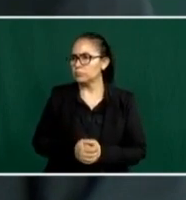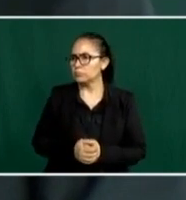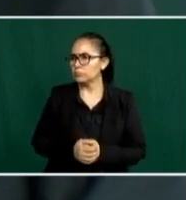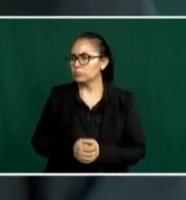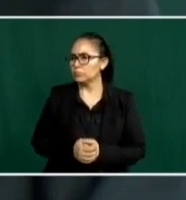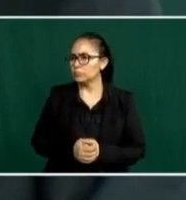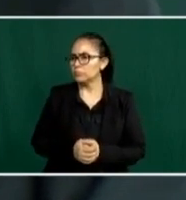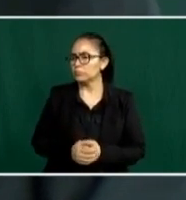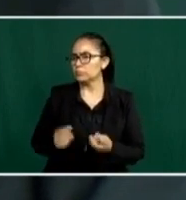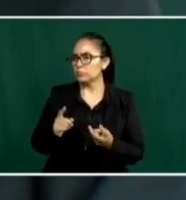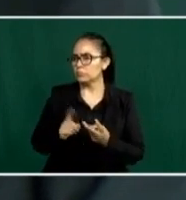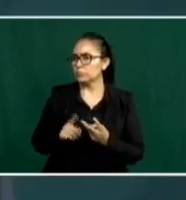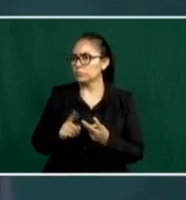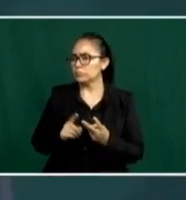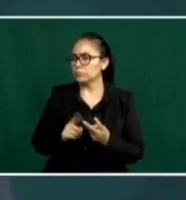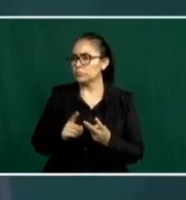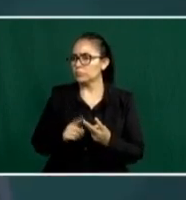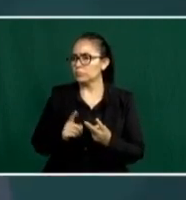Tres: